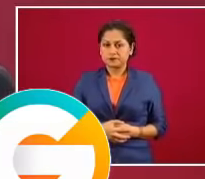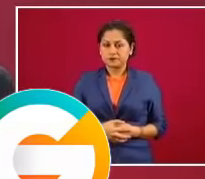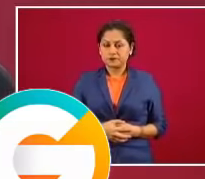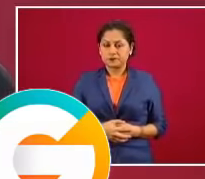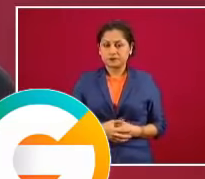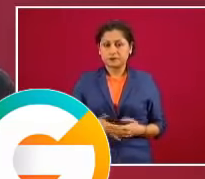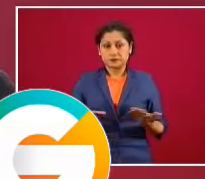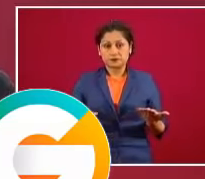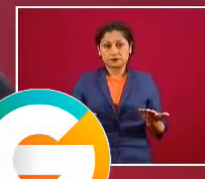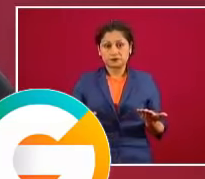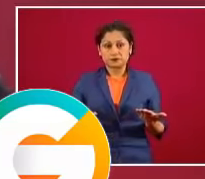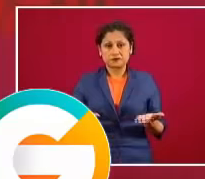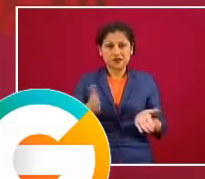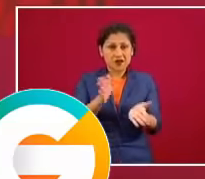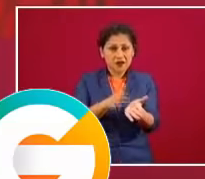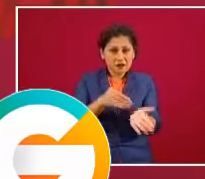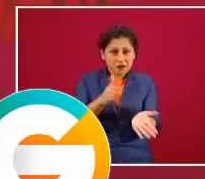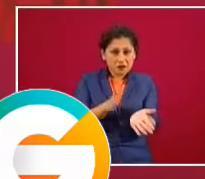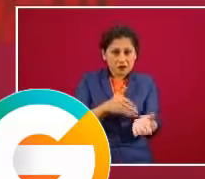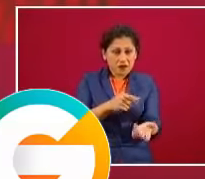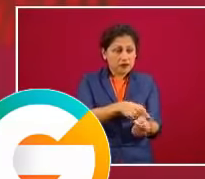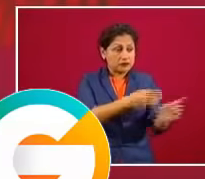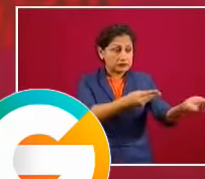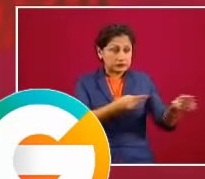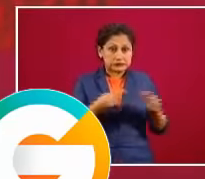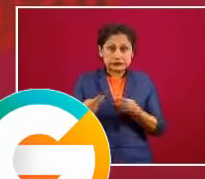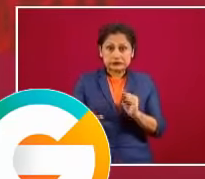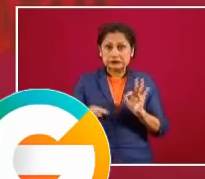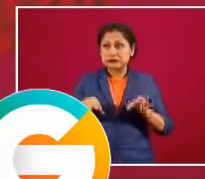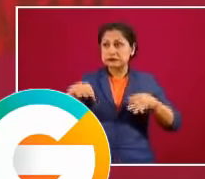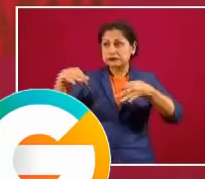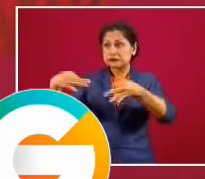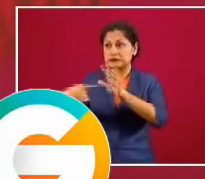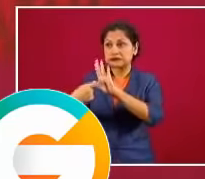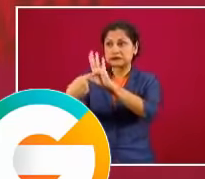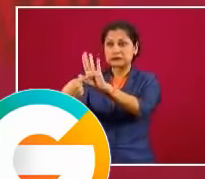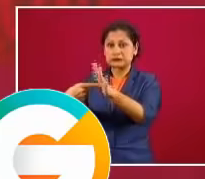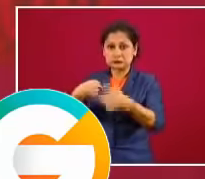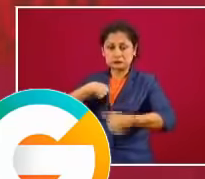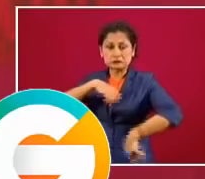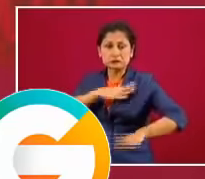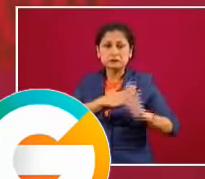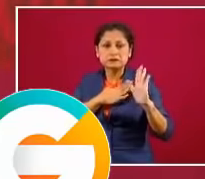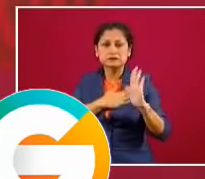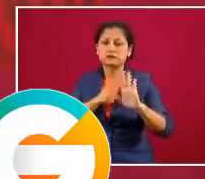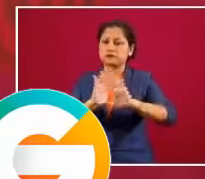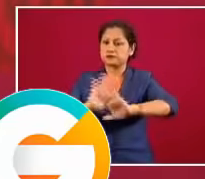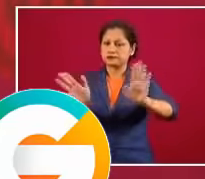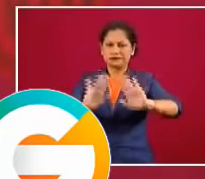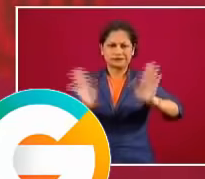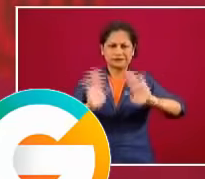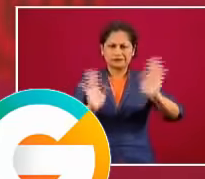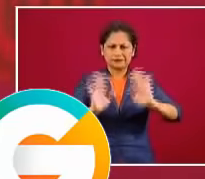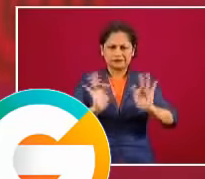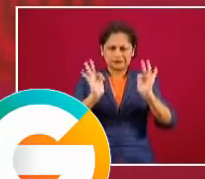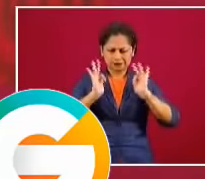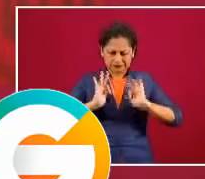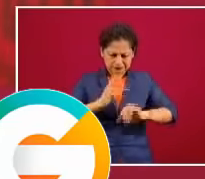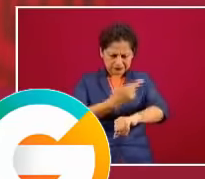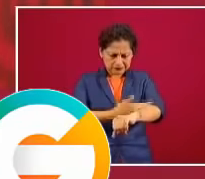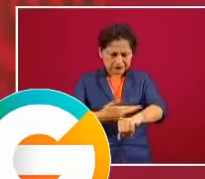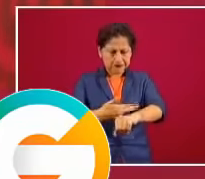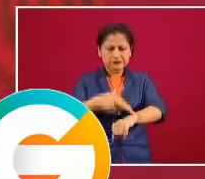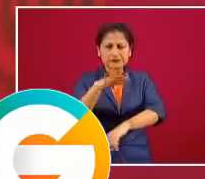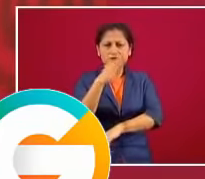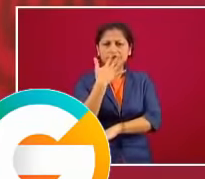Entonces, nada de papeleo, es ya para la próxima semana, tenemos